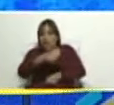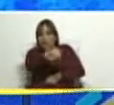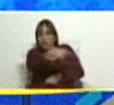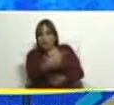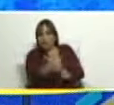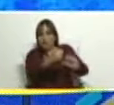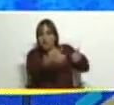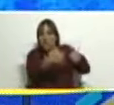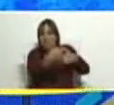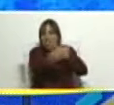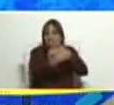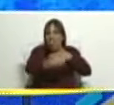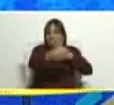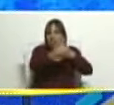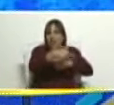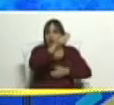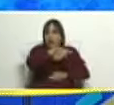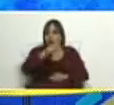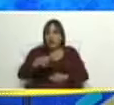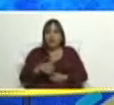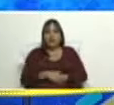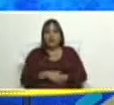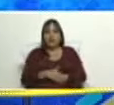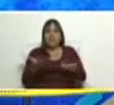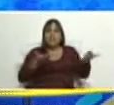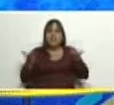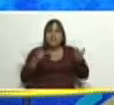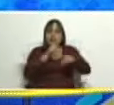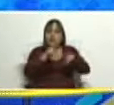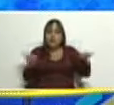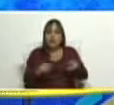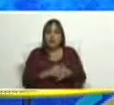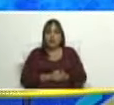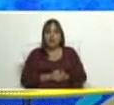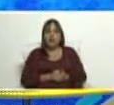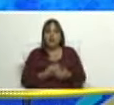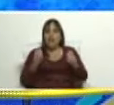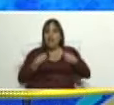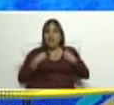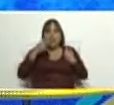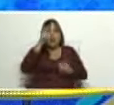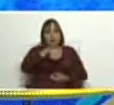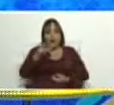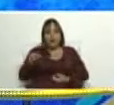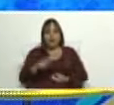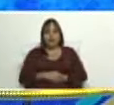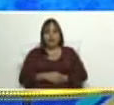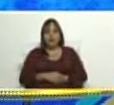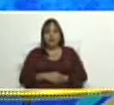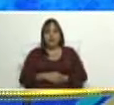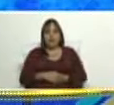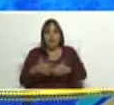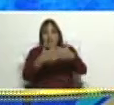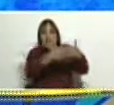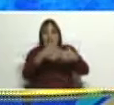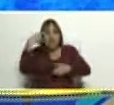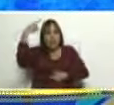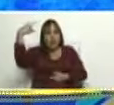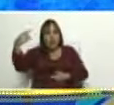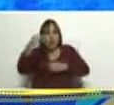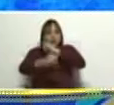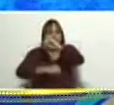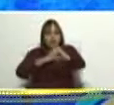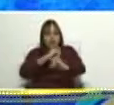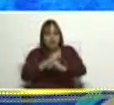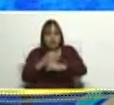su guerra contra el pueblo, contra los servicios públicos, contra la vida del pueblo, la guerra psicológica internacional, la